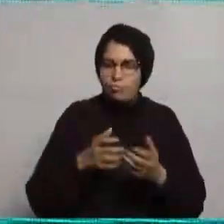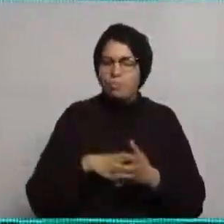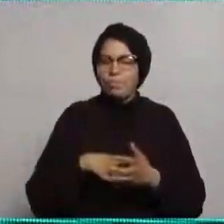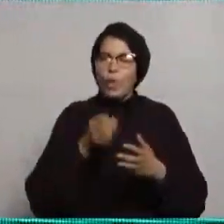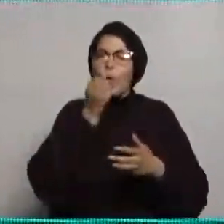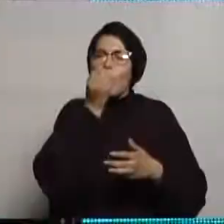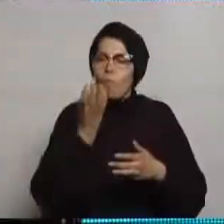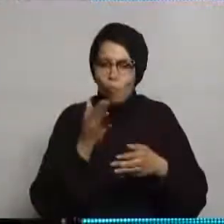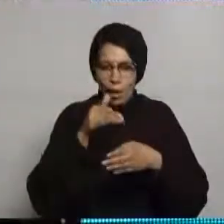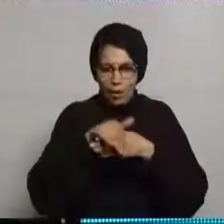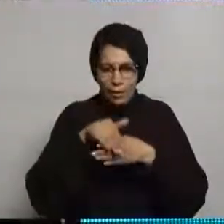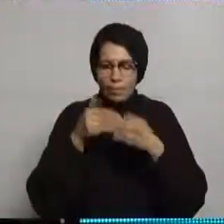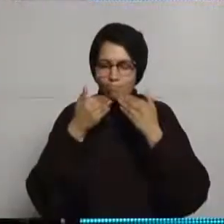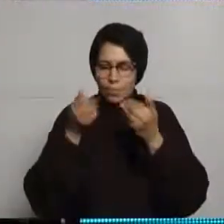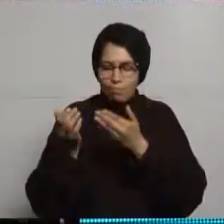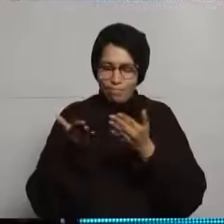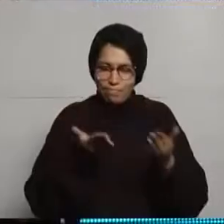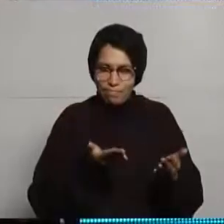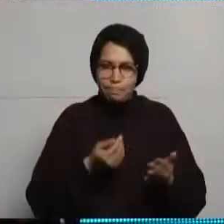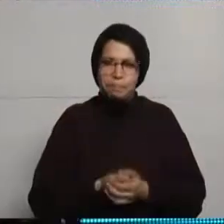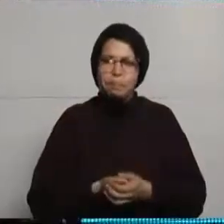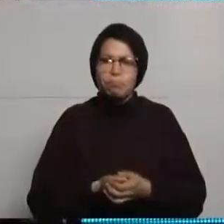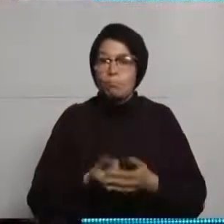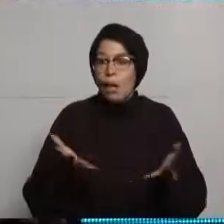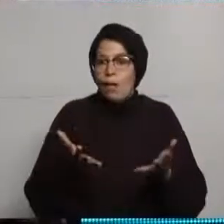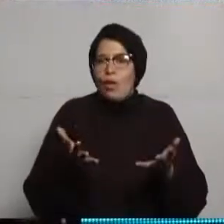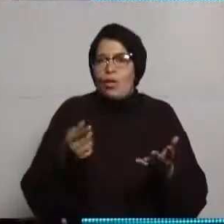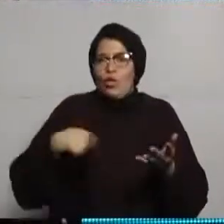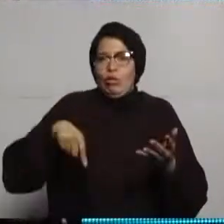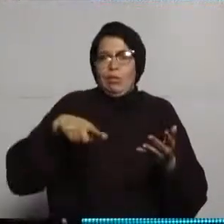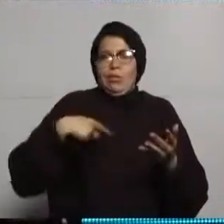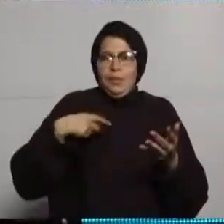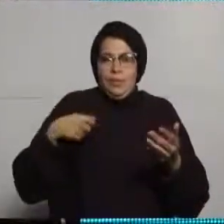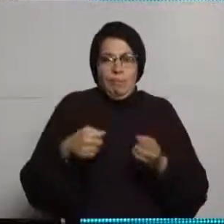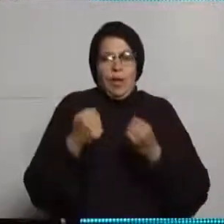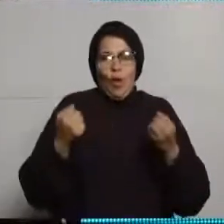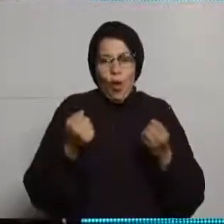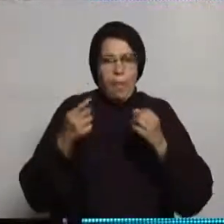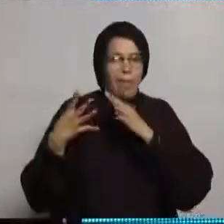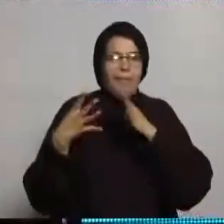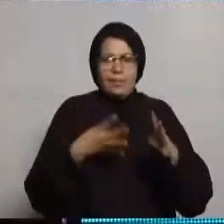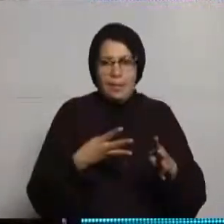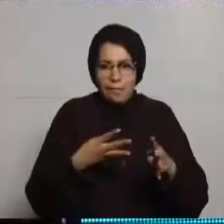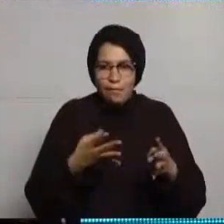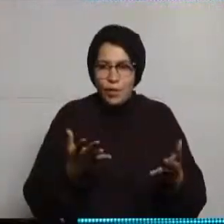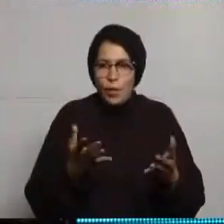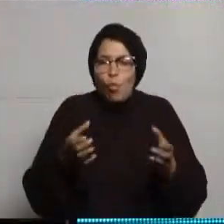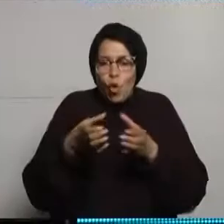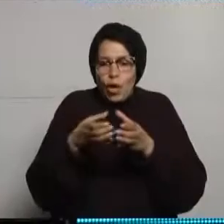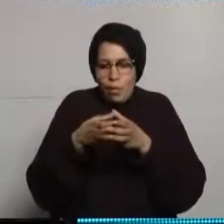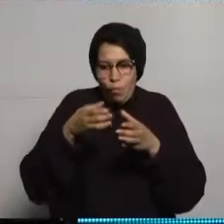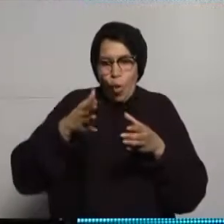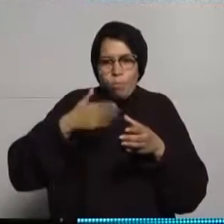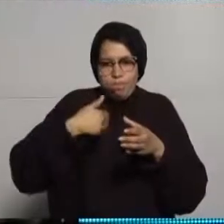la invitación. Bueno, sí, todo un desafío también para el equipo de Montevideo Lab,